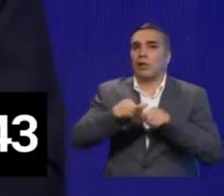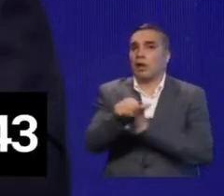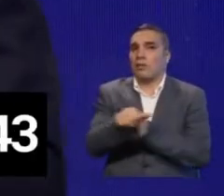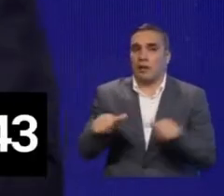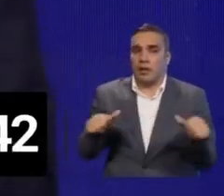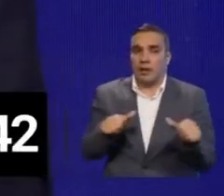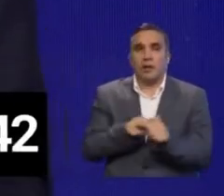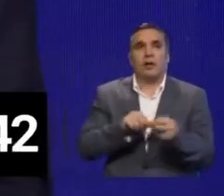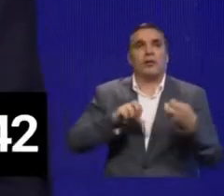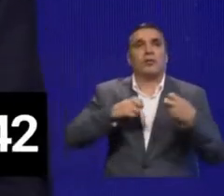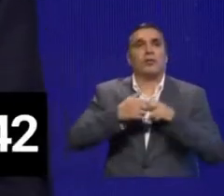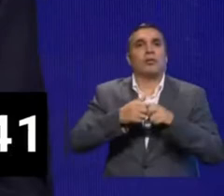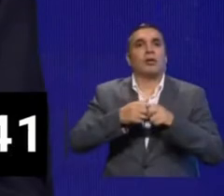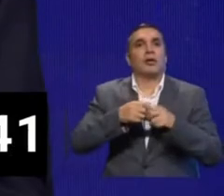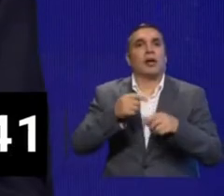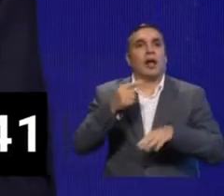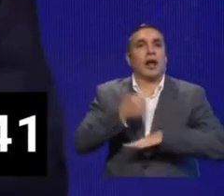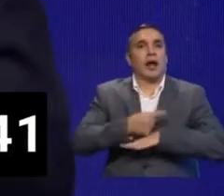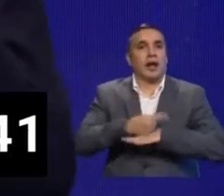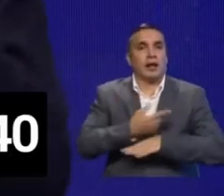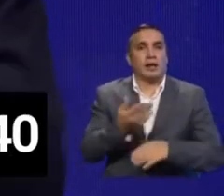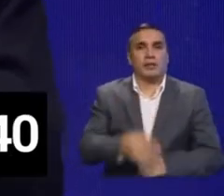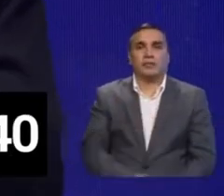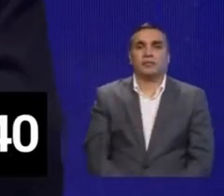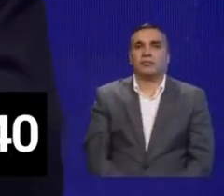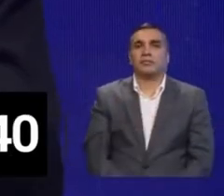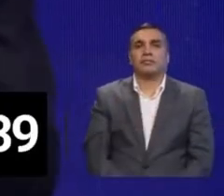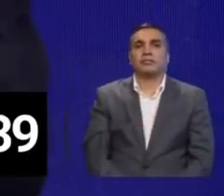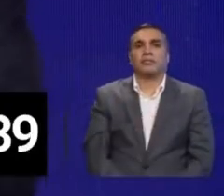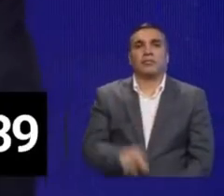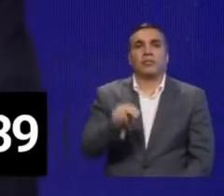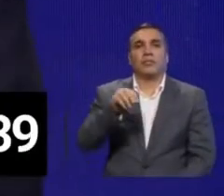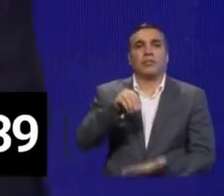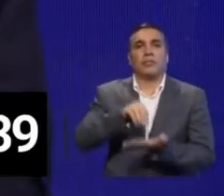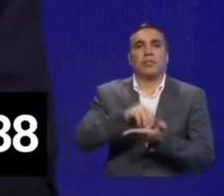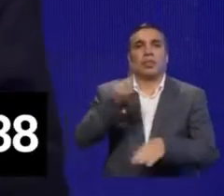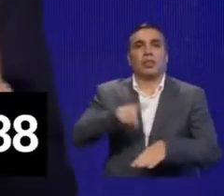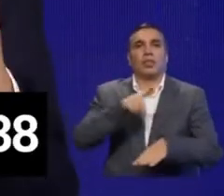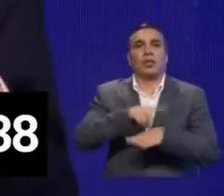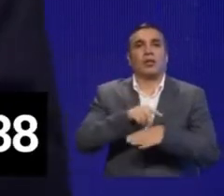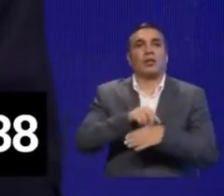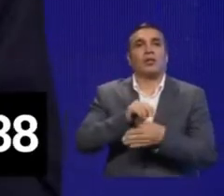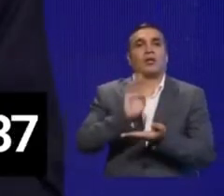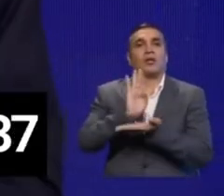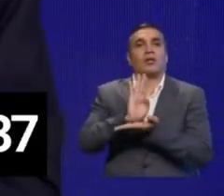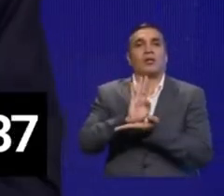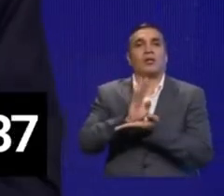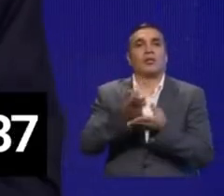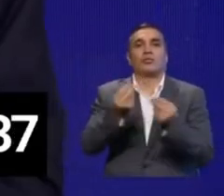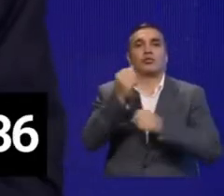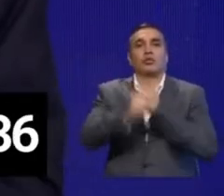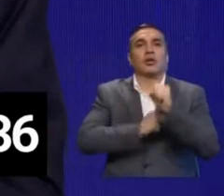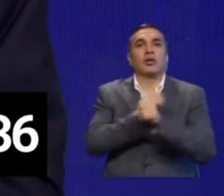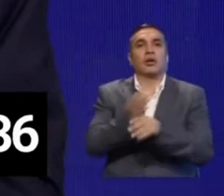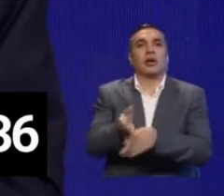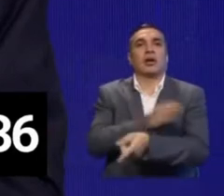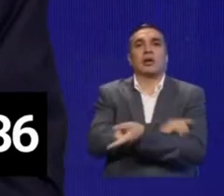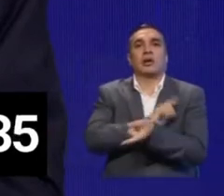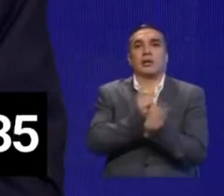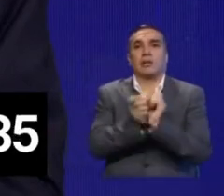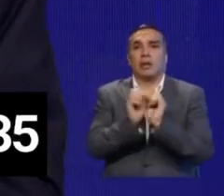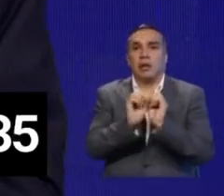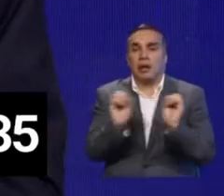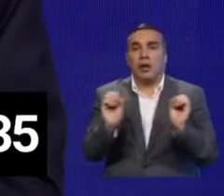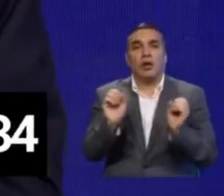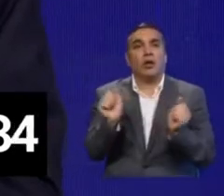administrativos, problemas en su gerencia. No se constituye el directorio del IES desde hace muchos años atrás, con representación